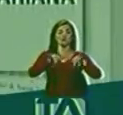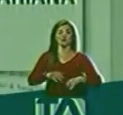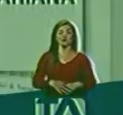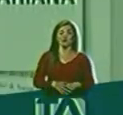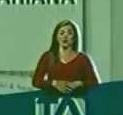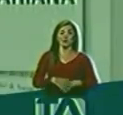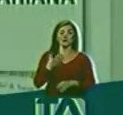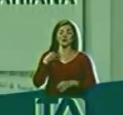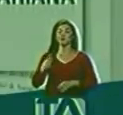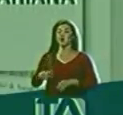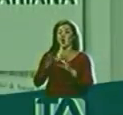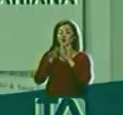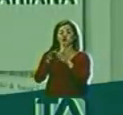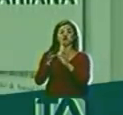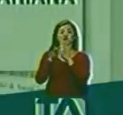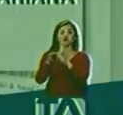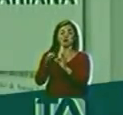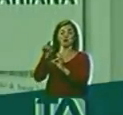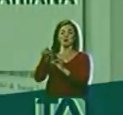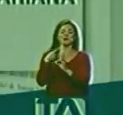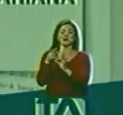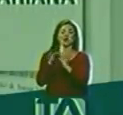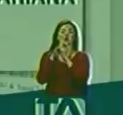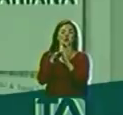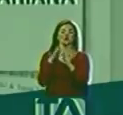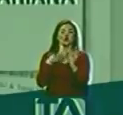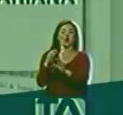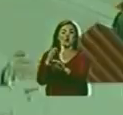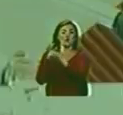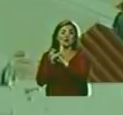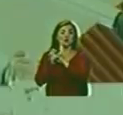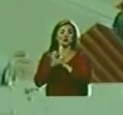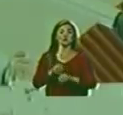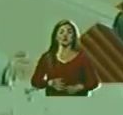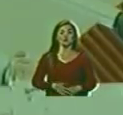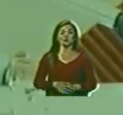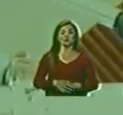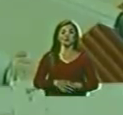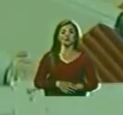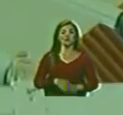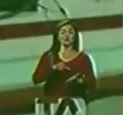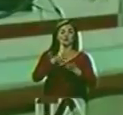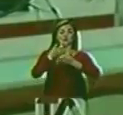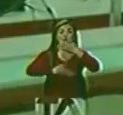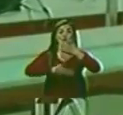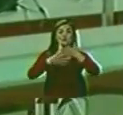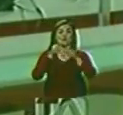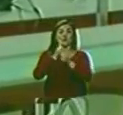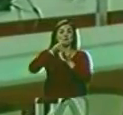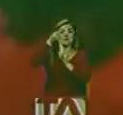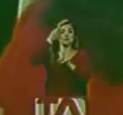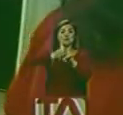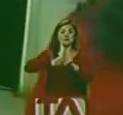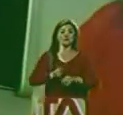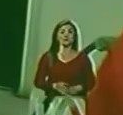una contribución obligatoria para el movimiento alianza bolivariana alfarista esos pagos según el documento los hizo cada fin de mes